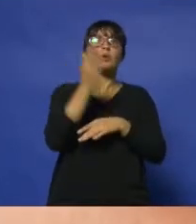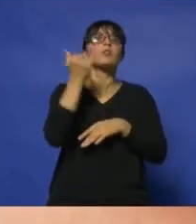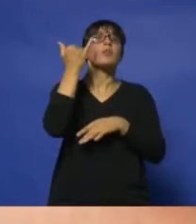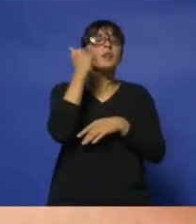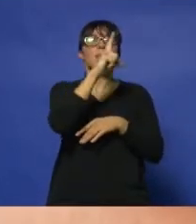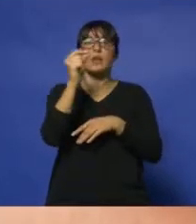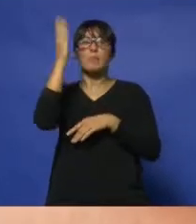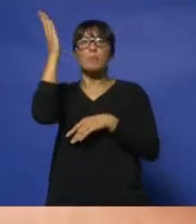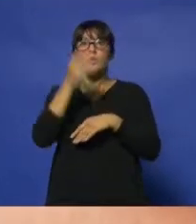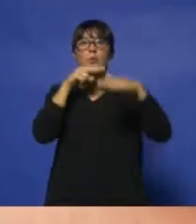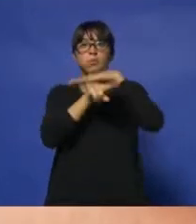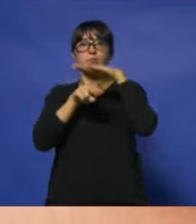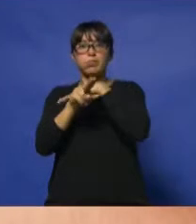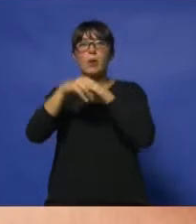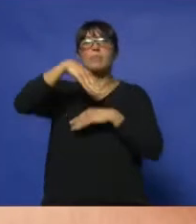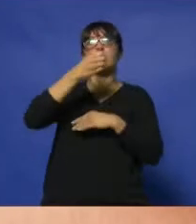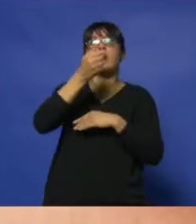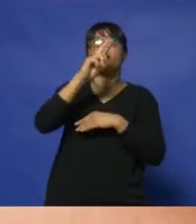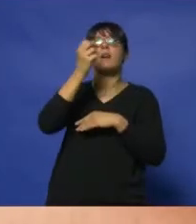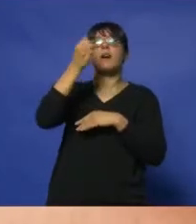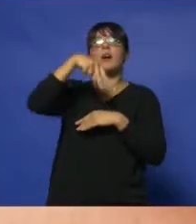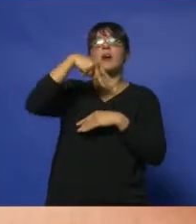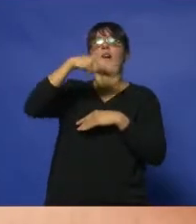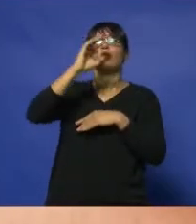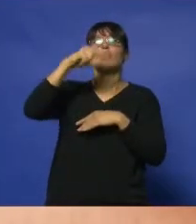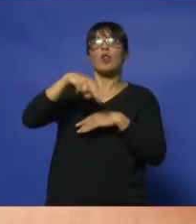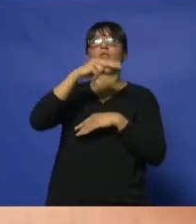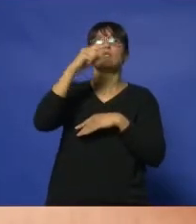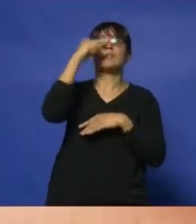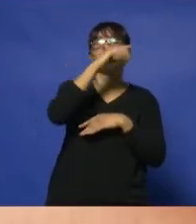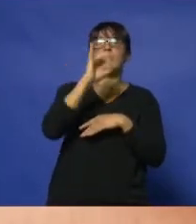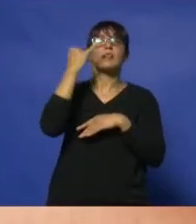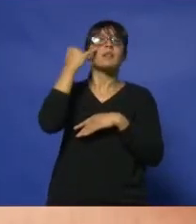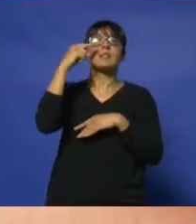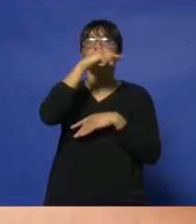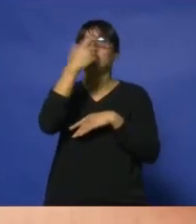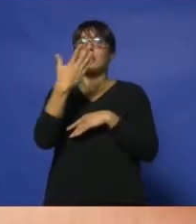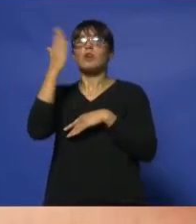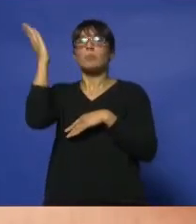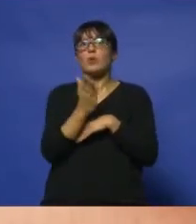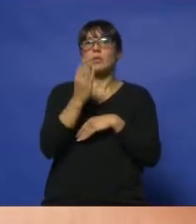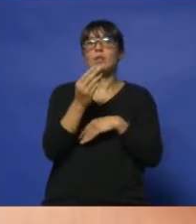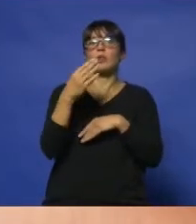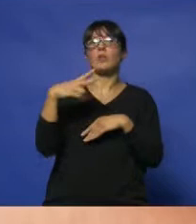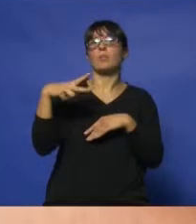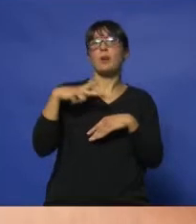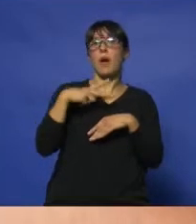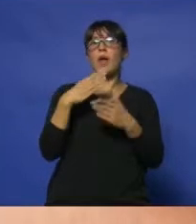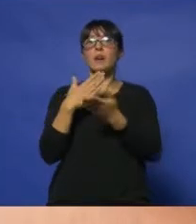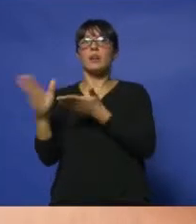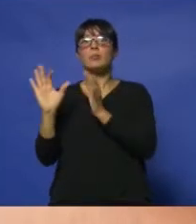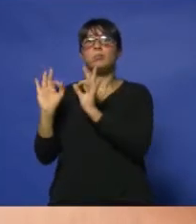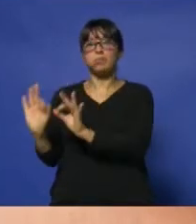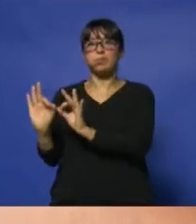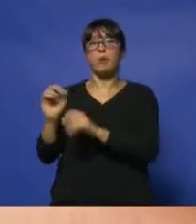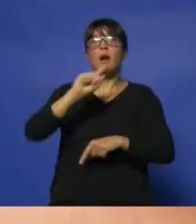100%. Clínica Marañón, entre el 70 y el 75%. Salimos de las clínicas privadas y solo para recordarte lo que marcábamos ayer,